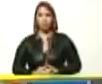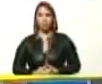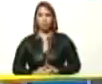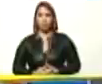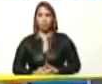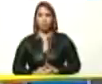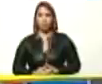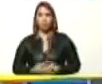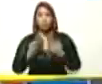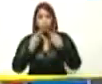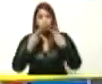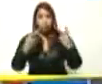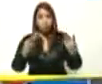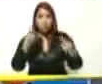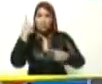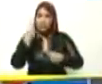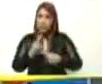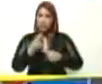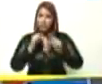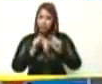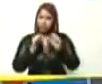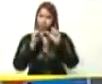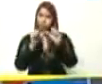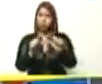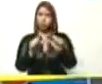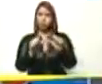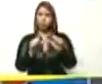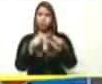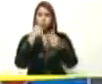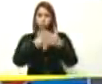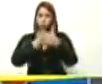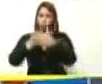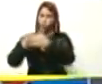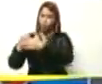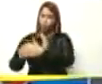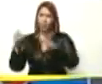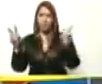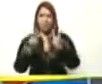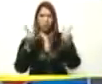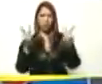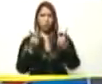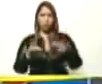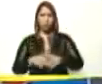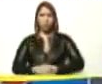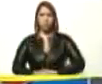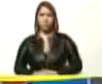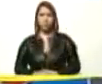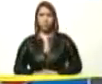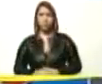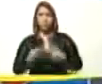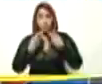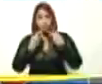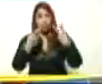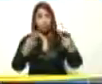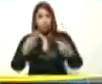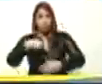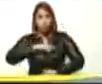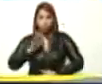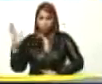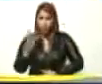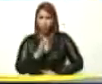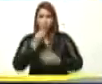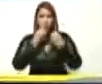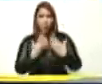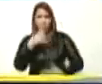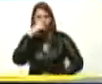a decirles que hay que continuar, esta batalla victoriosa, a decirles que venimos de un buen año